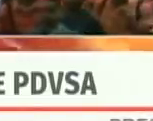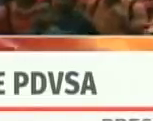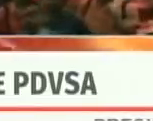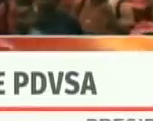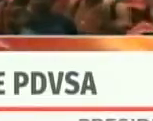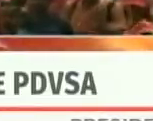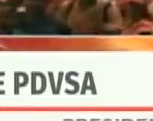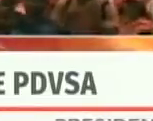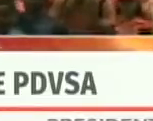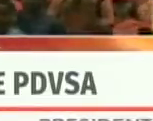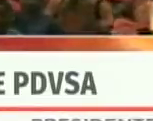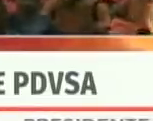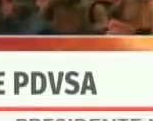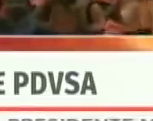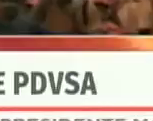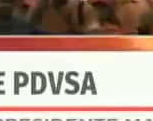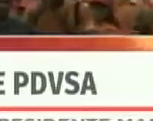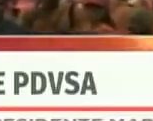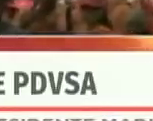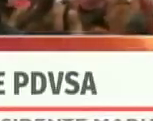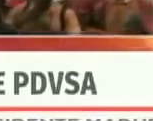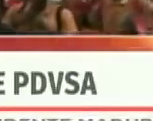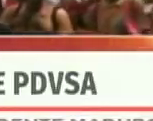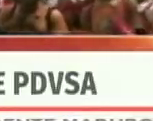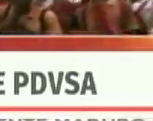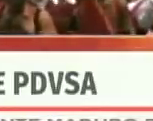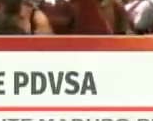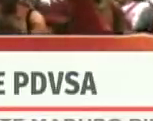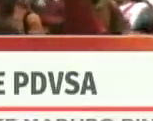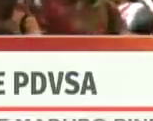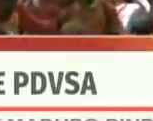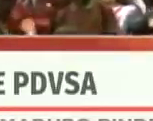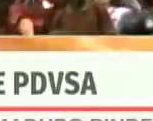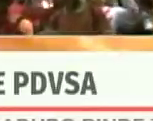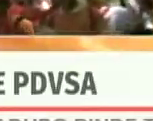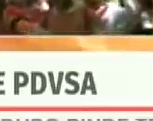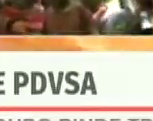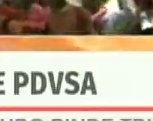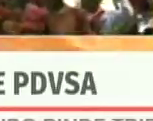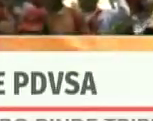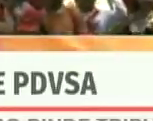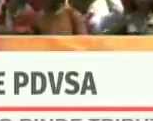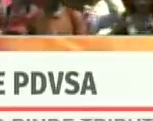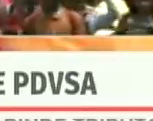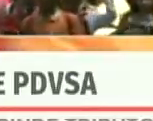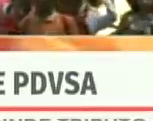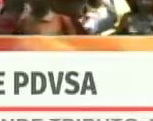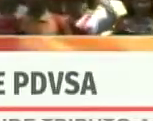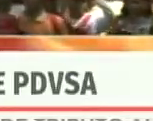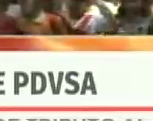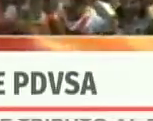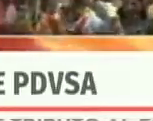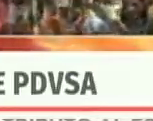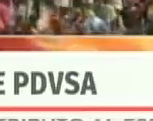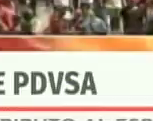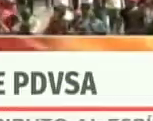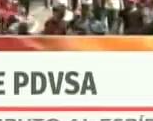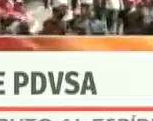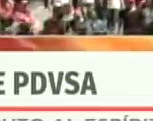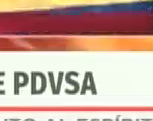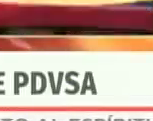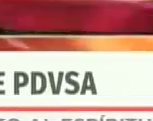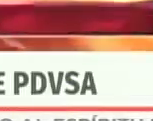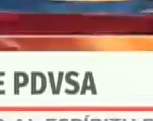Vamos a escuchar las palabras del ministro cuando se une a esta multitud que le acompaña desde el Palacio de Gobierno.